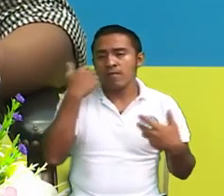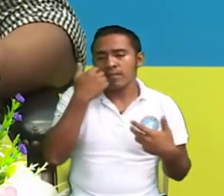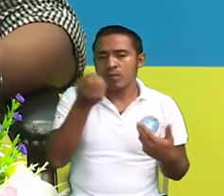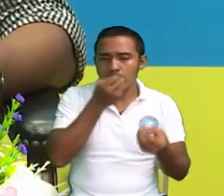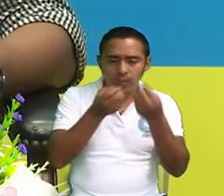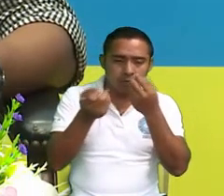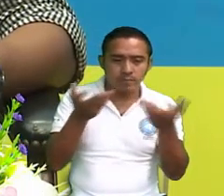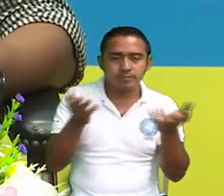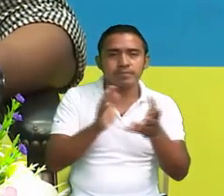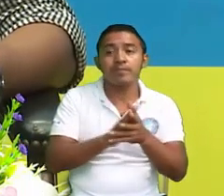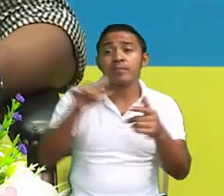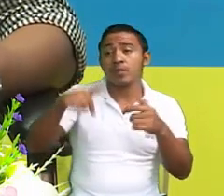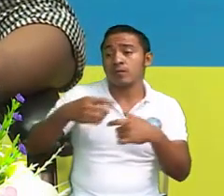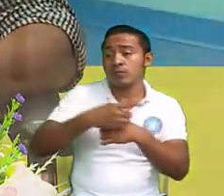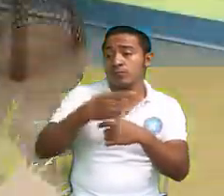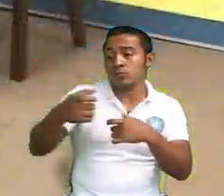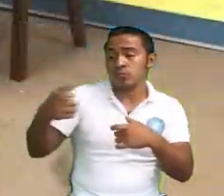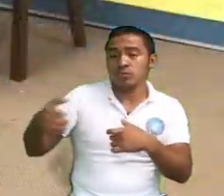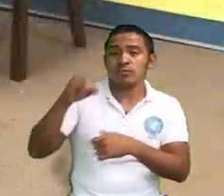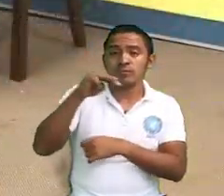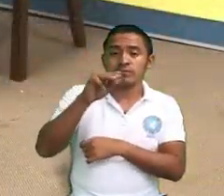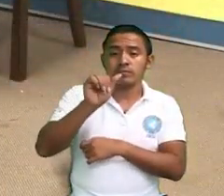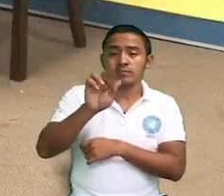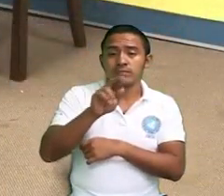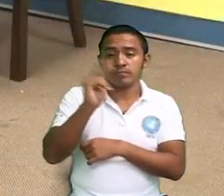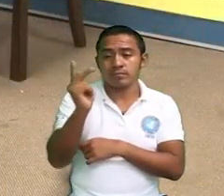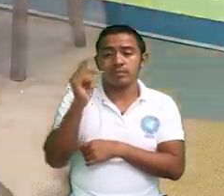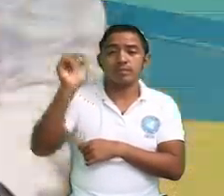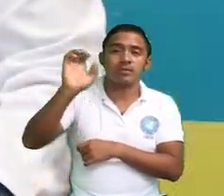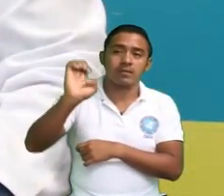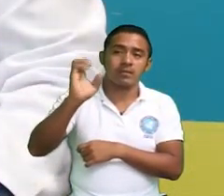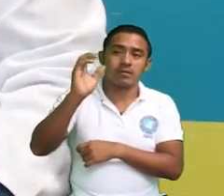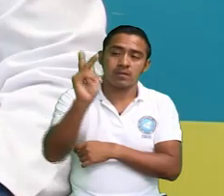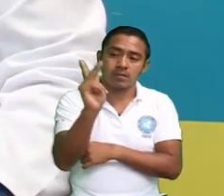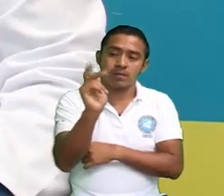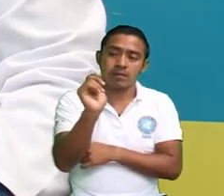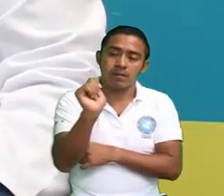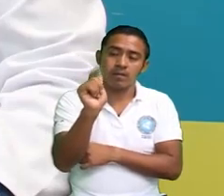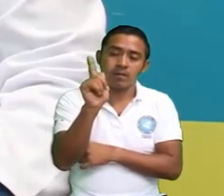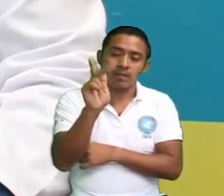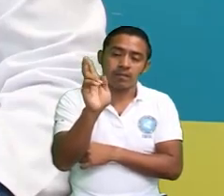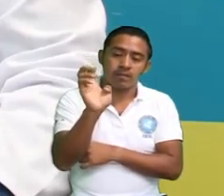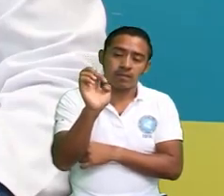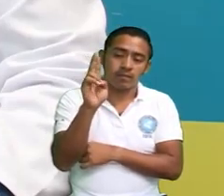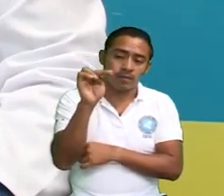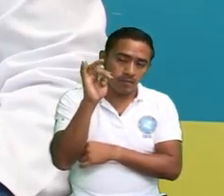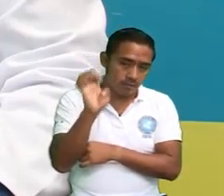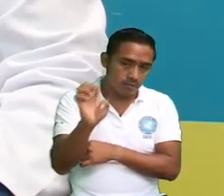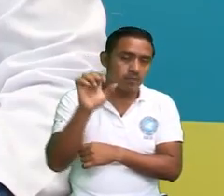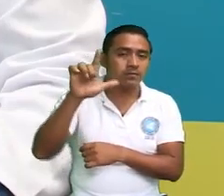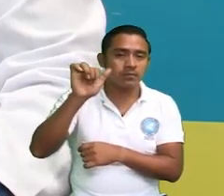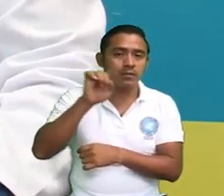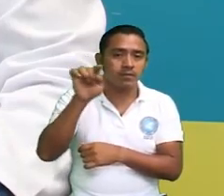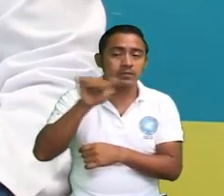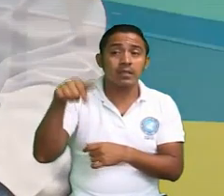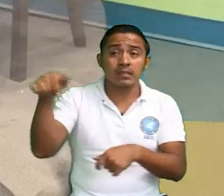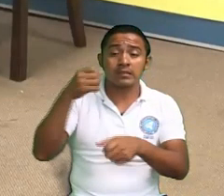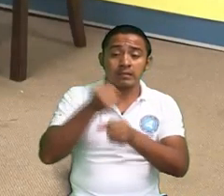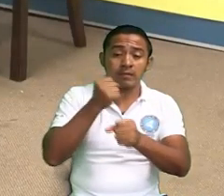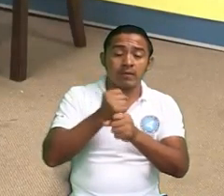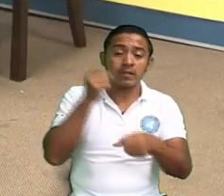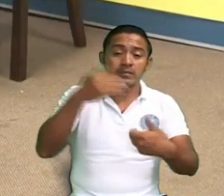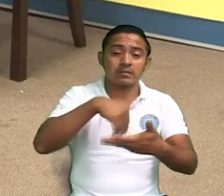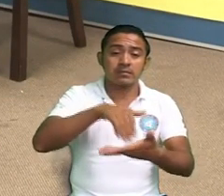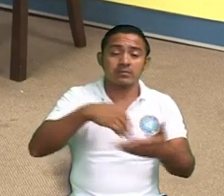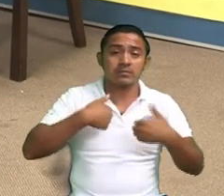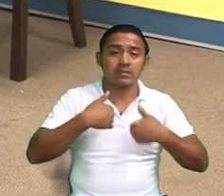como invitada a la doctora Mar Ekaterin Lanzas, quien es personal médico del Centro de Salud Francisco